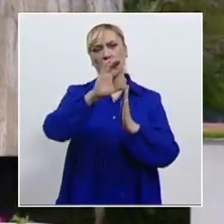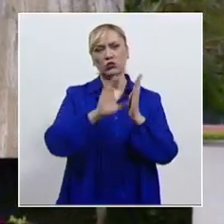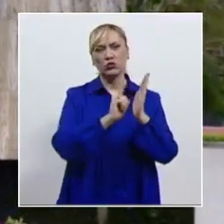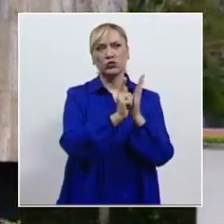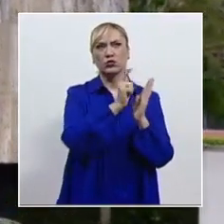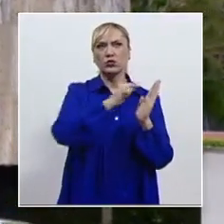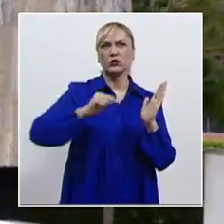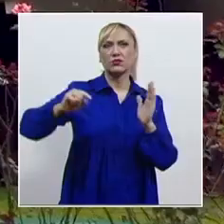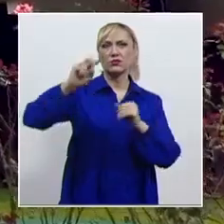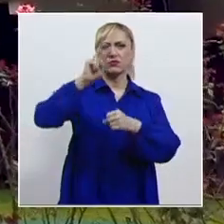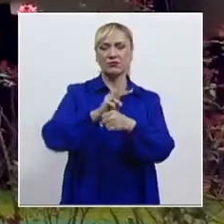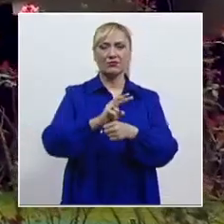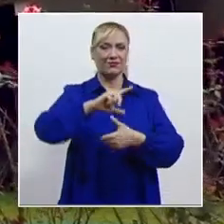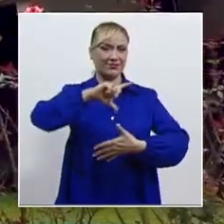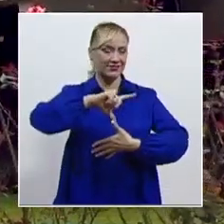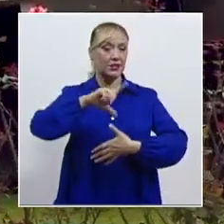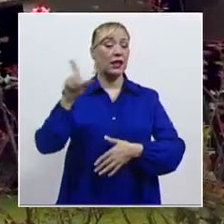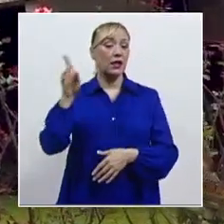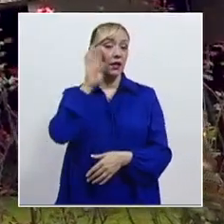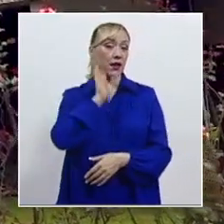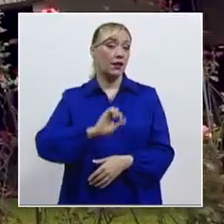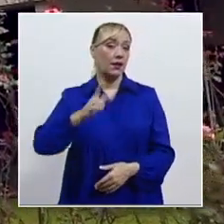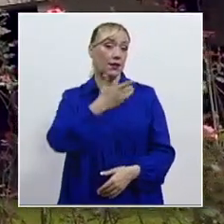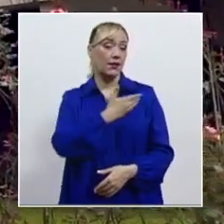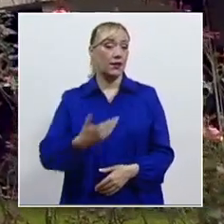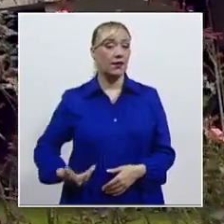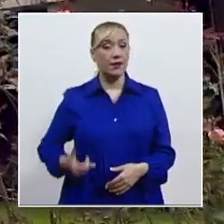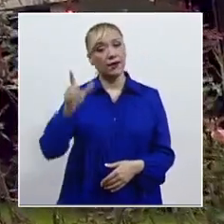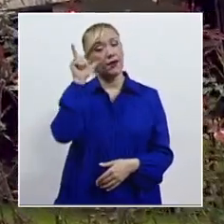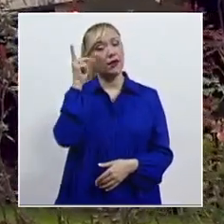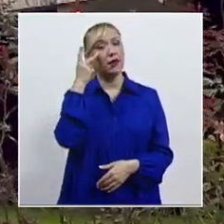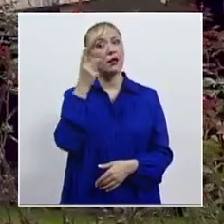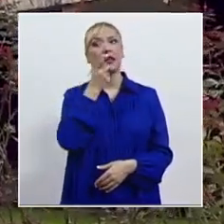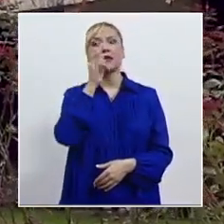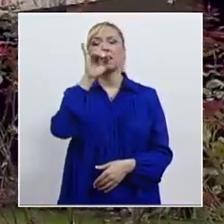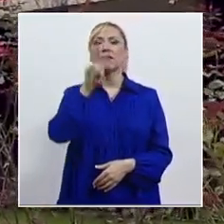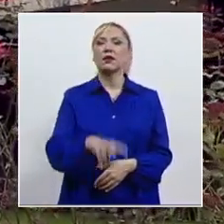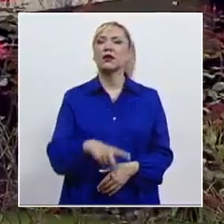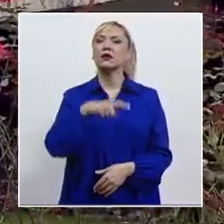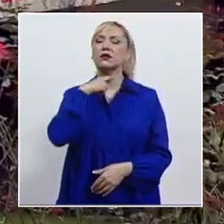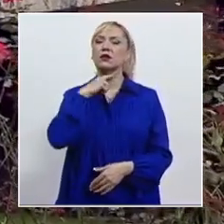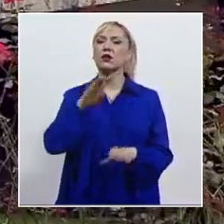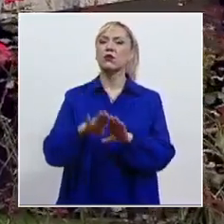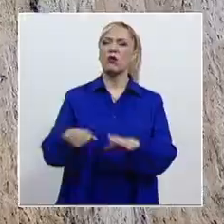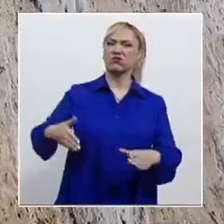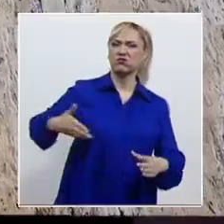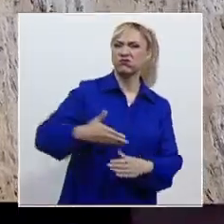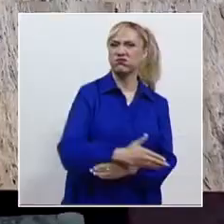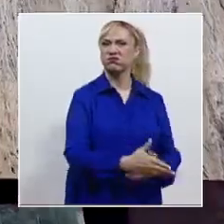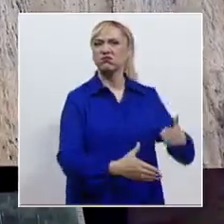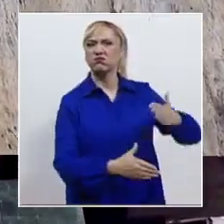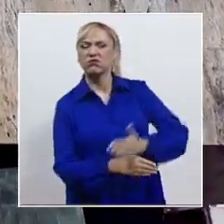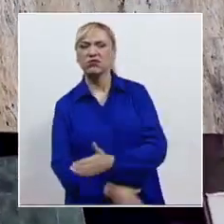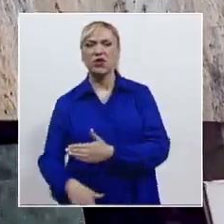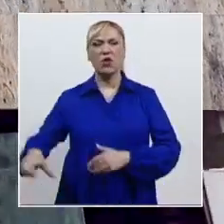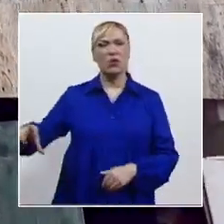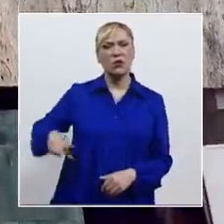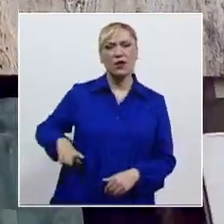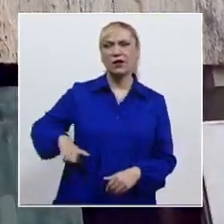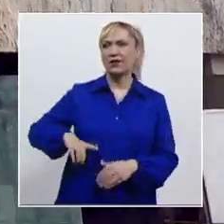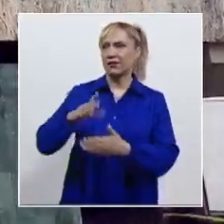Norma Lucía Piña Hernández habló de las amenazas que buscan debilitar la división de poderes en el continente, lo que pone en riesgo a las